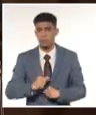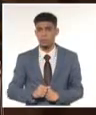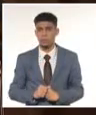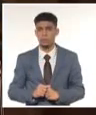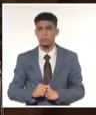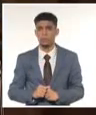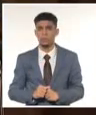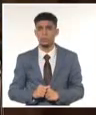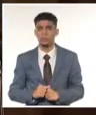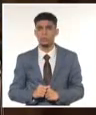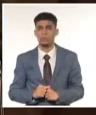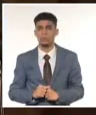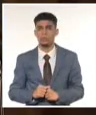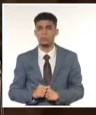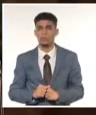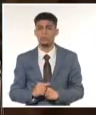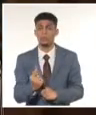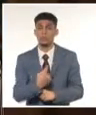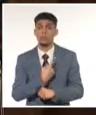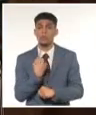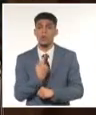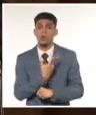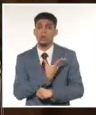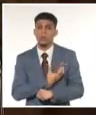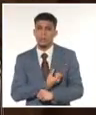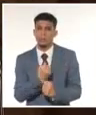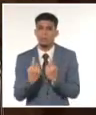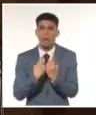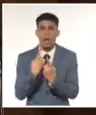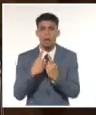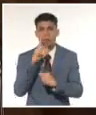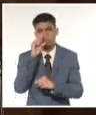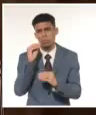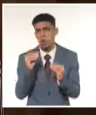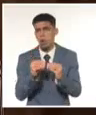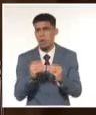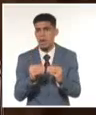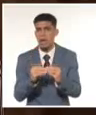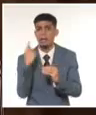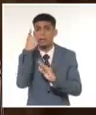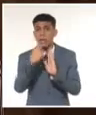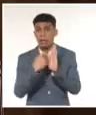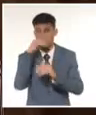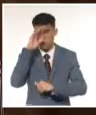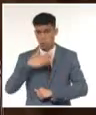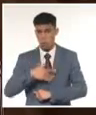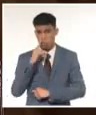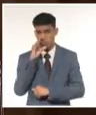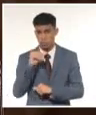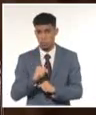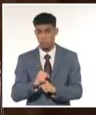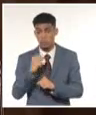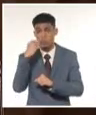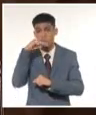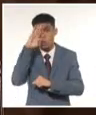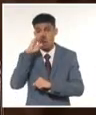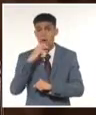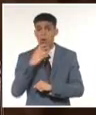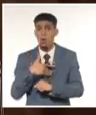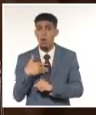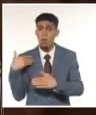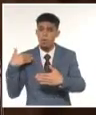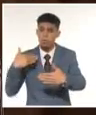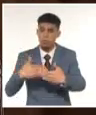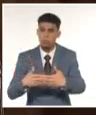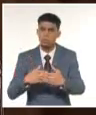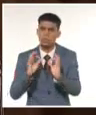Lamentarnos y optar por el sacrificio no está en los genes cubanos. Cuba ha llegado hasta aquí luchando y creando hasta